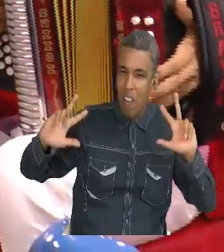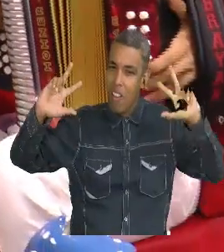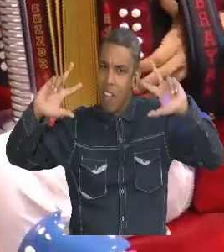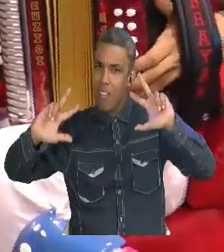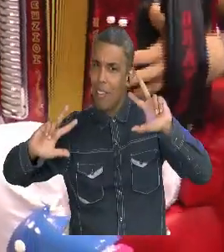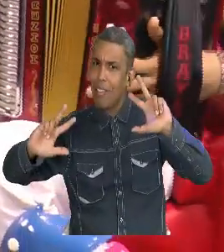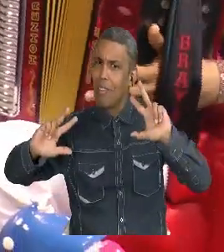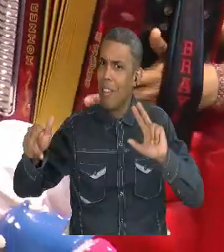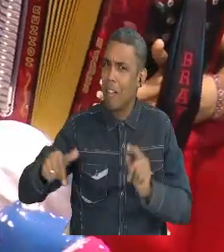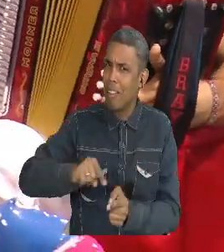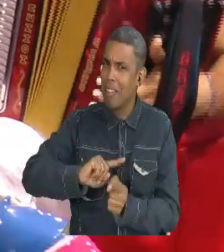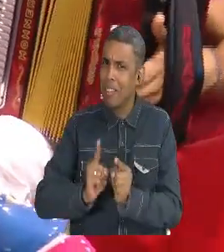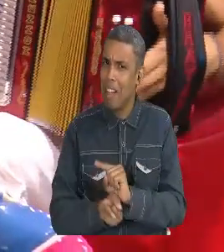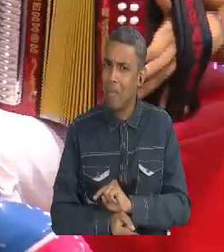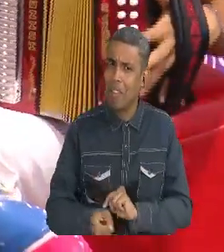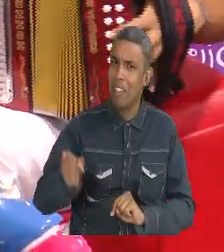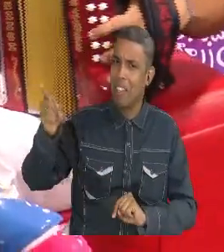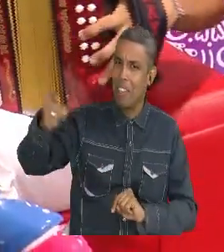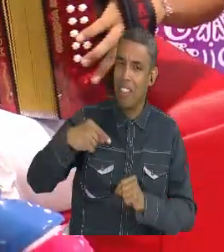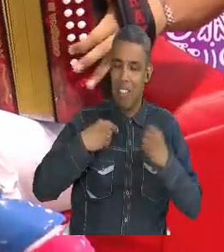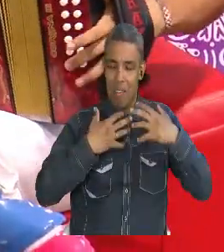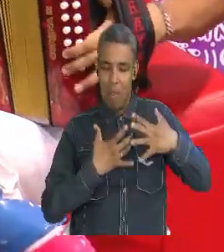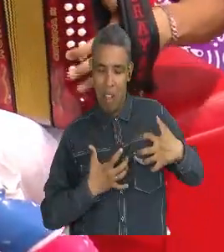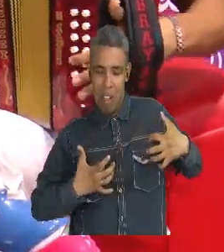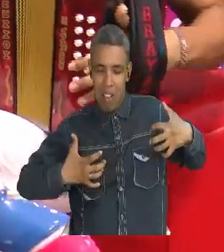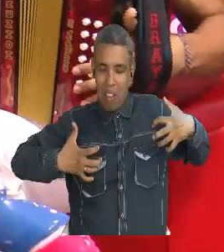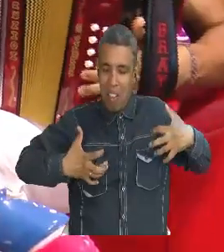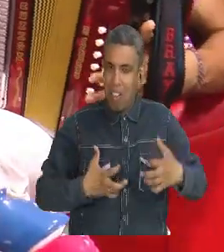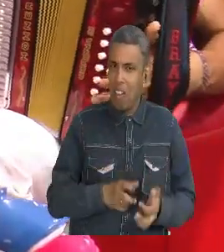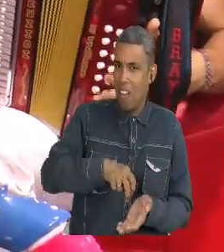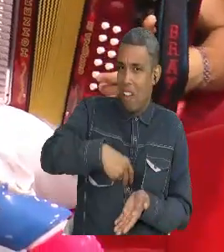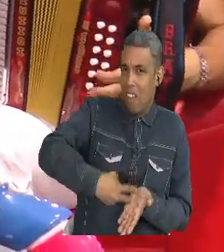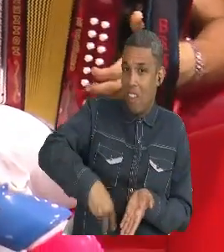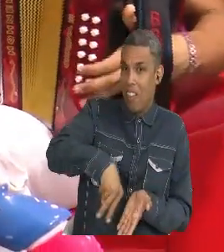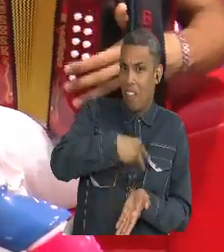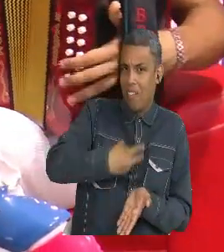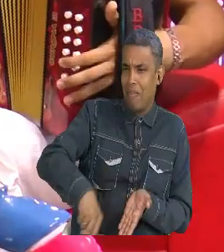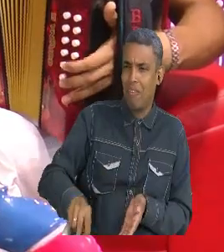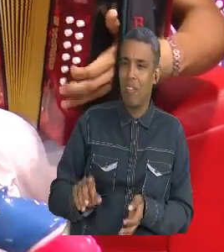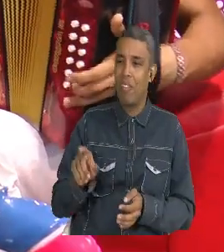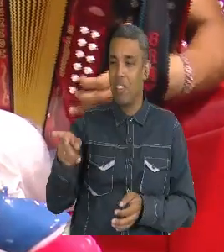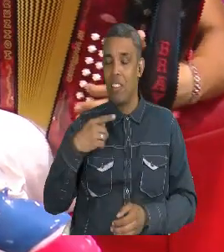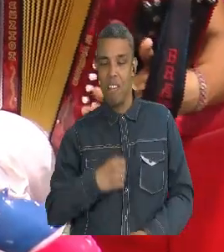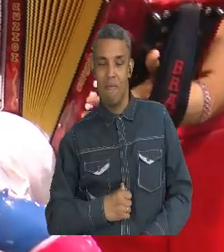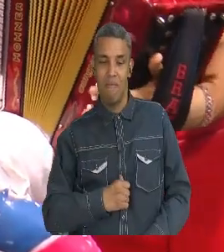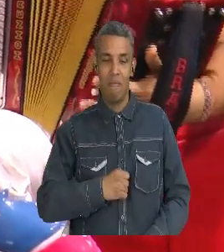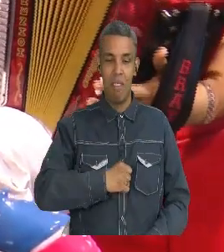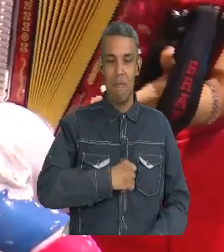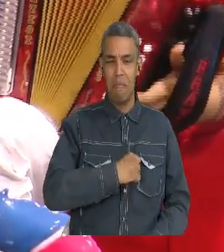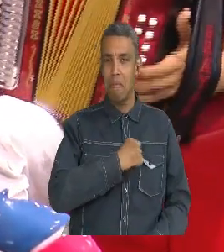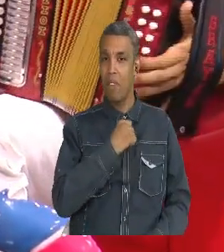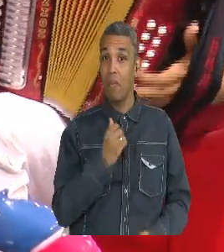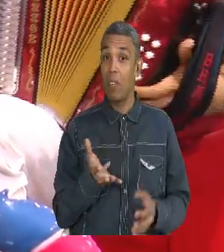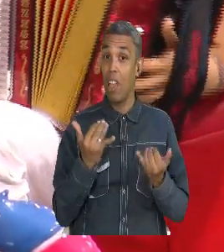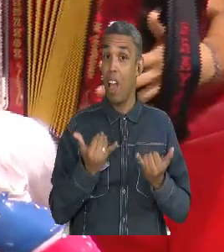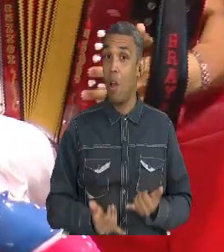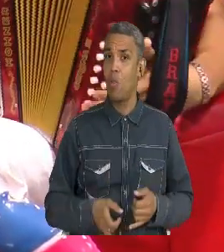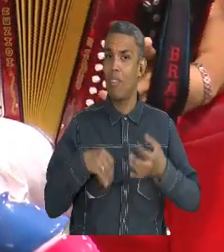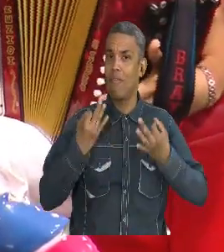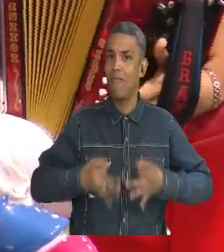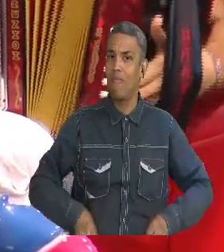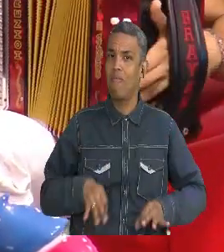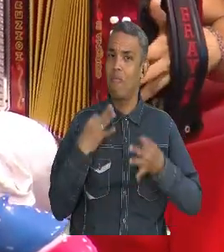tan engreída que hasta llegaba su gente. Y ahora la noto más sencilla y es